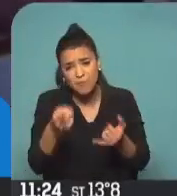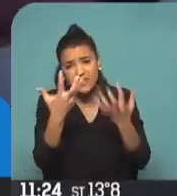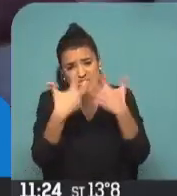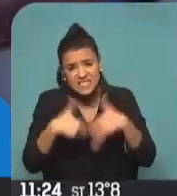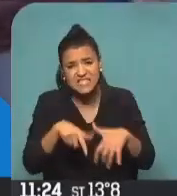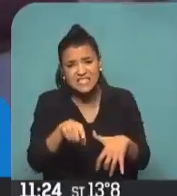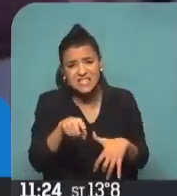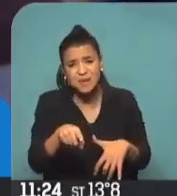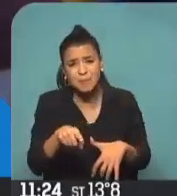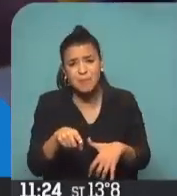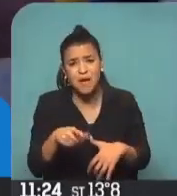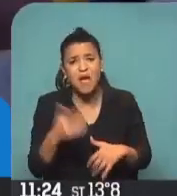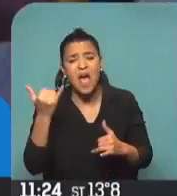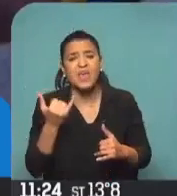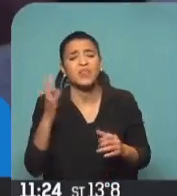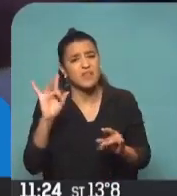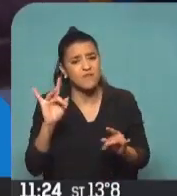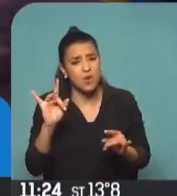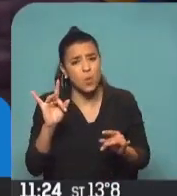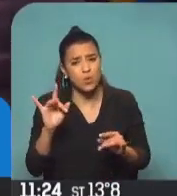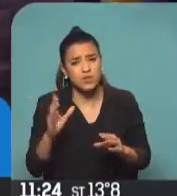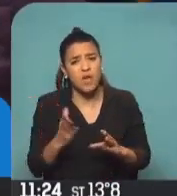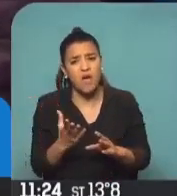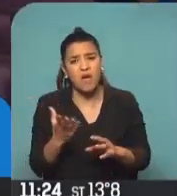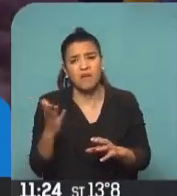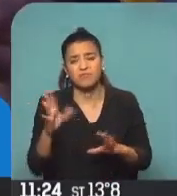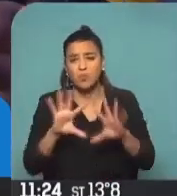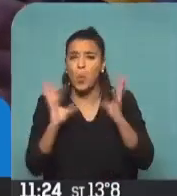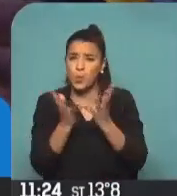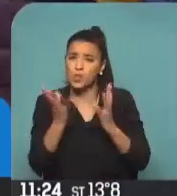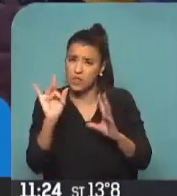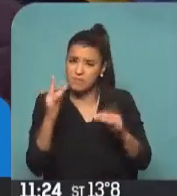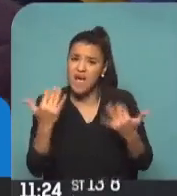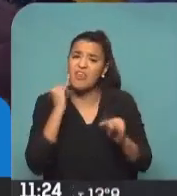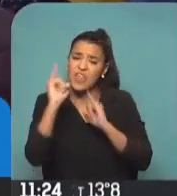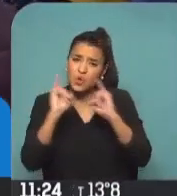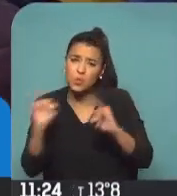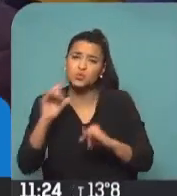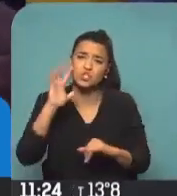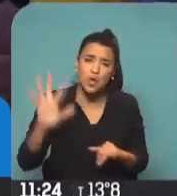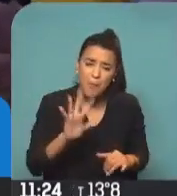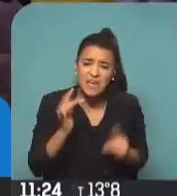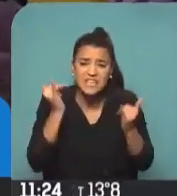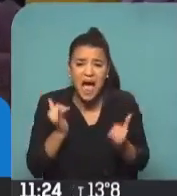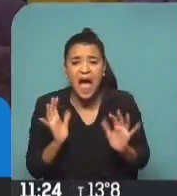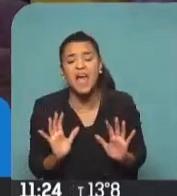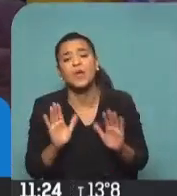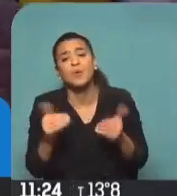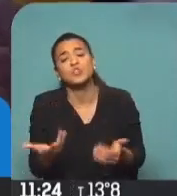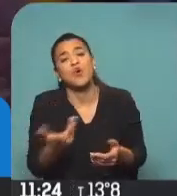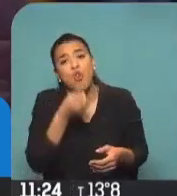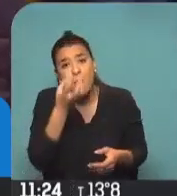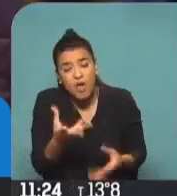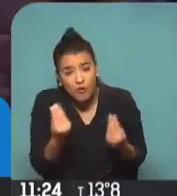sistema que tuvo dificultades a lo largo y a lo ancho del mundo, ¿no? Que tiene denuncias, sospechas, y entonces lo mejor que